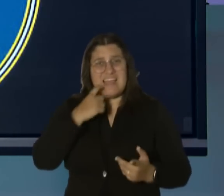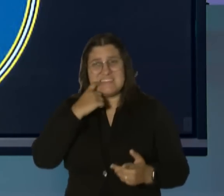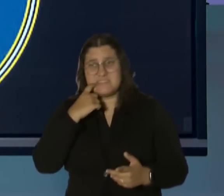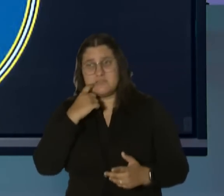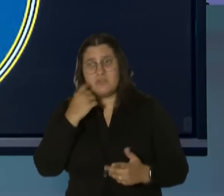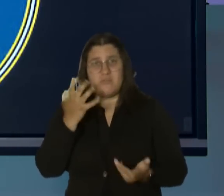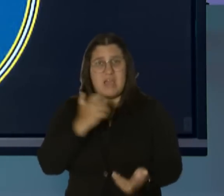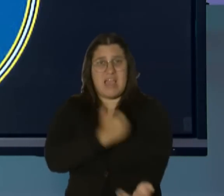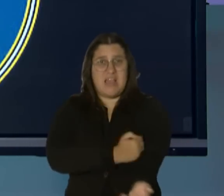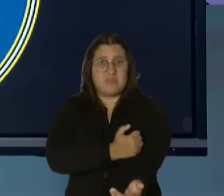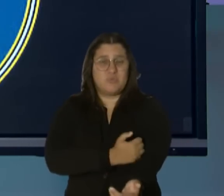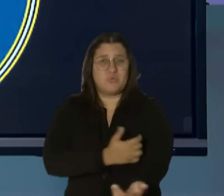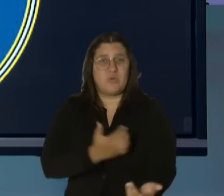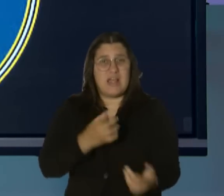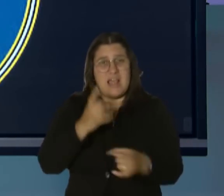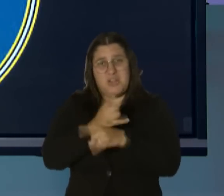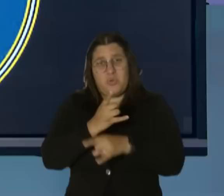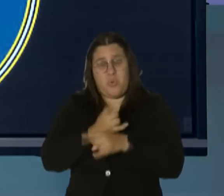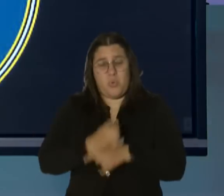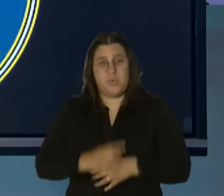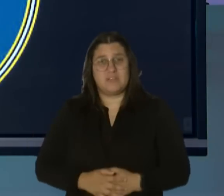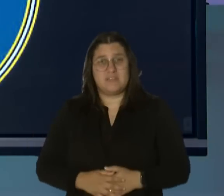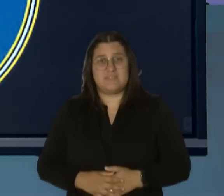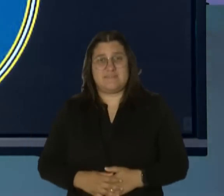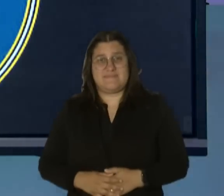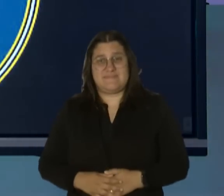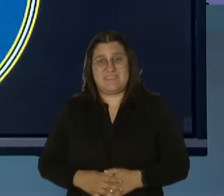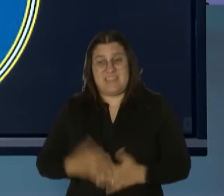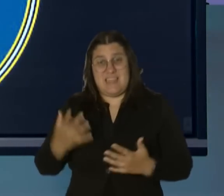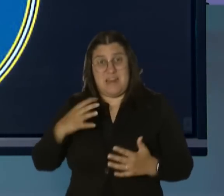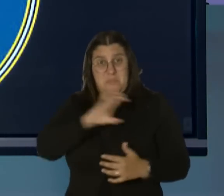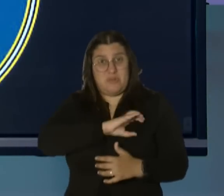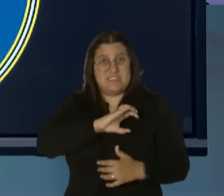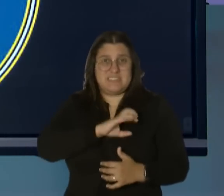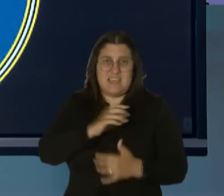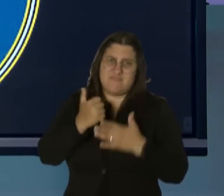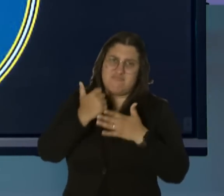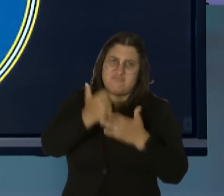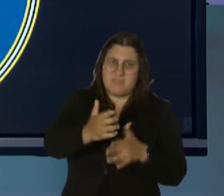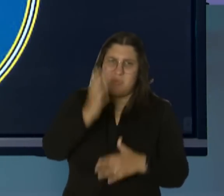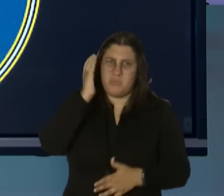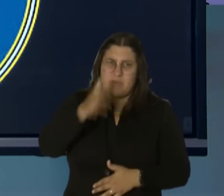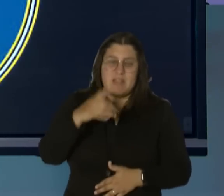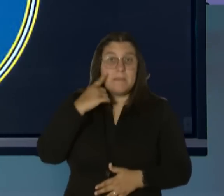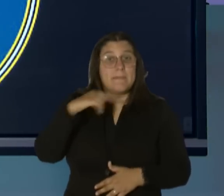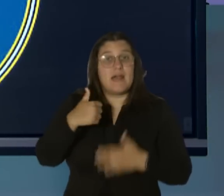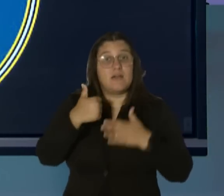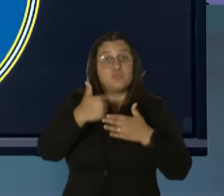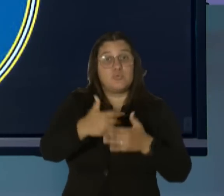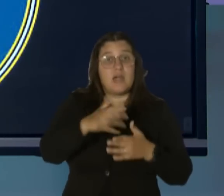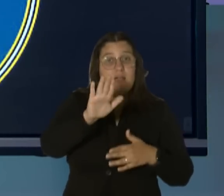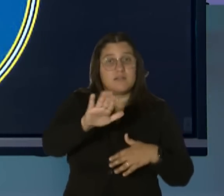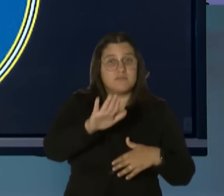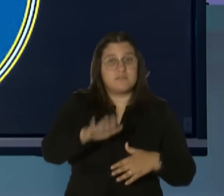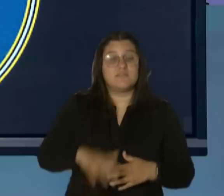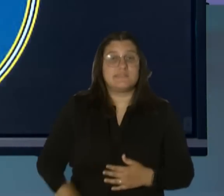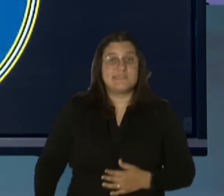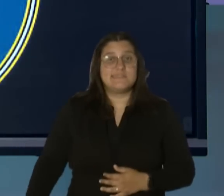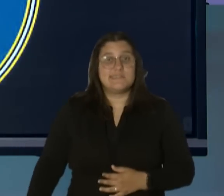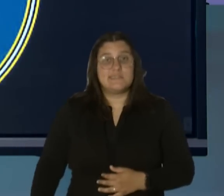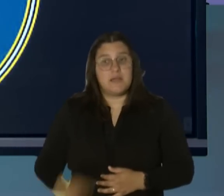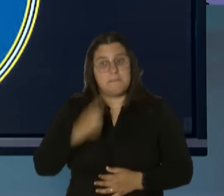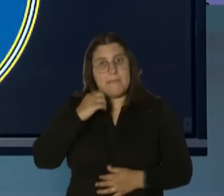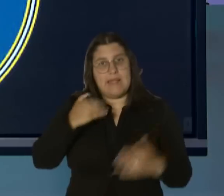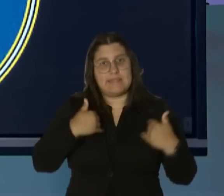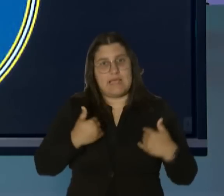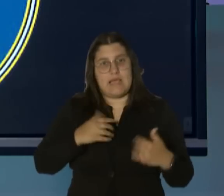a sustancias controladas, alcohol, y la policía está para eso, para ayudarle a usted a que tenga una